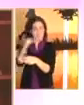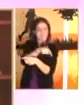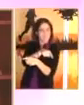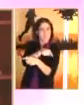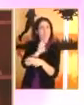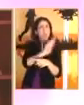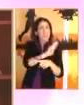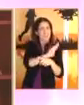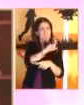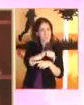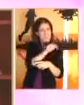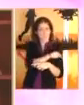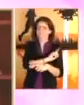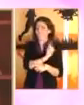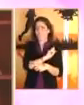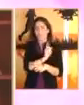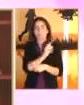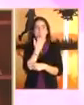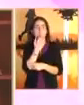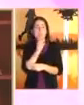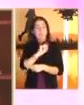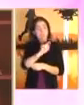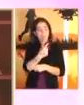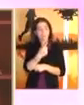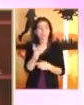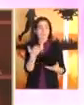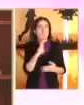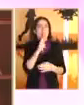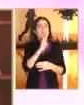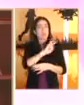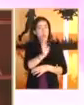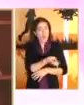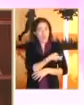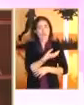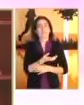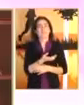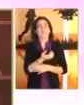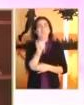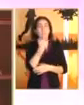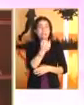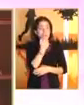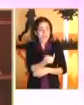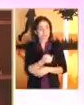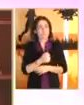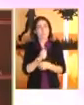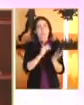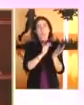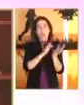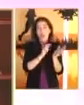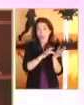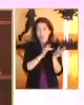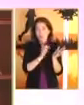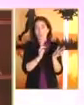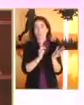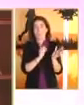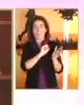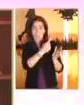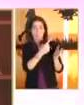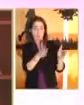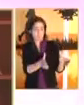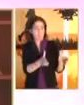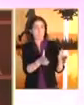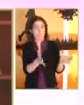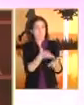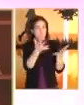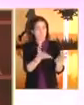de verduras, o un plato de pasta, o un plato de arroz en cantidad moderada, puede tener de segundo